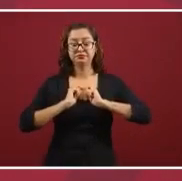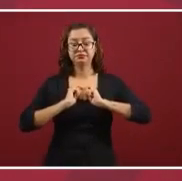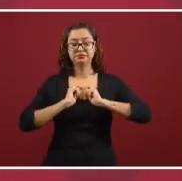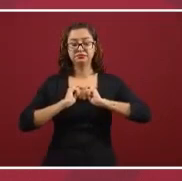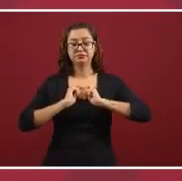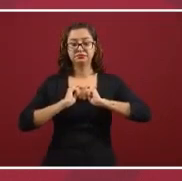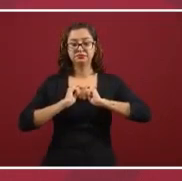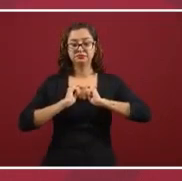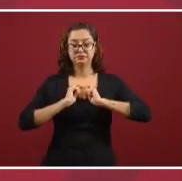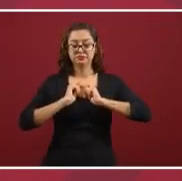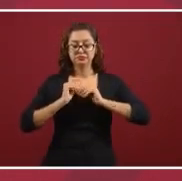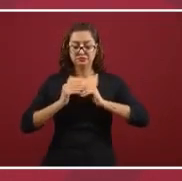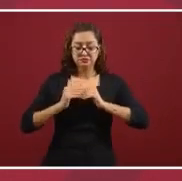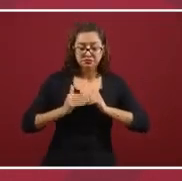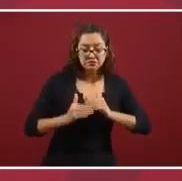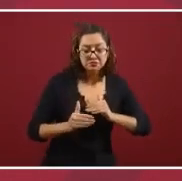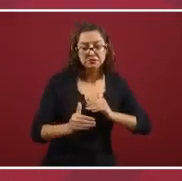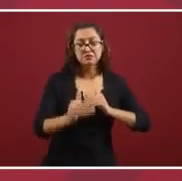y a la primera